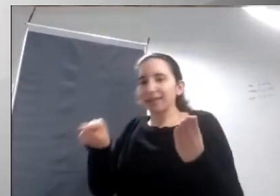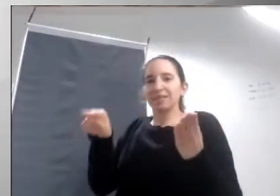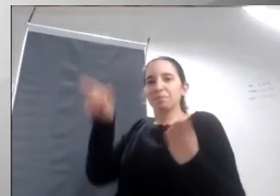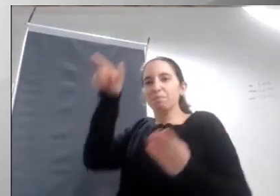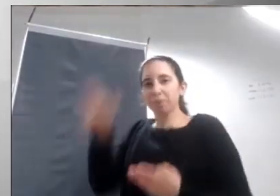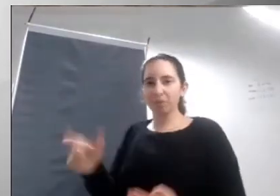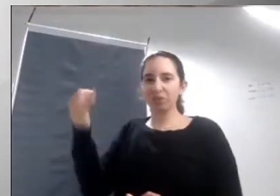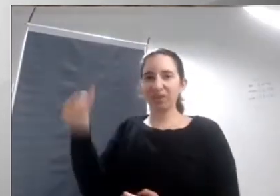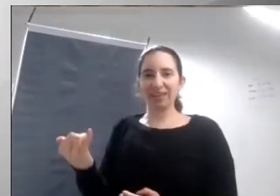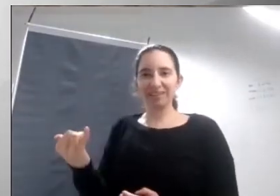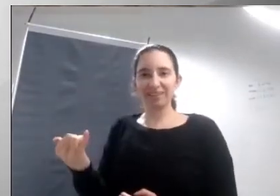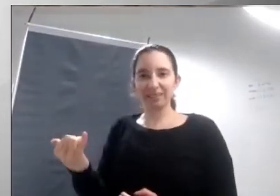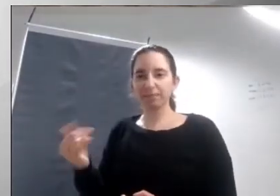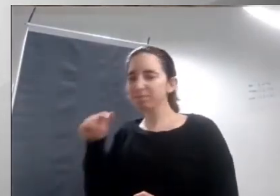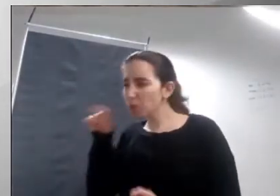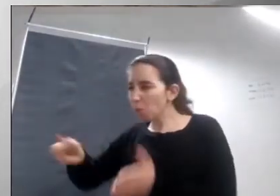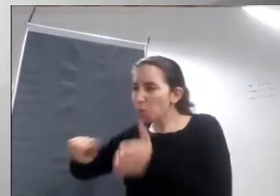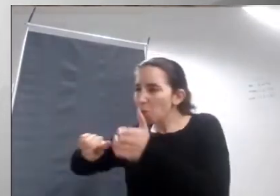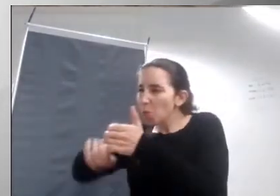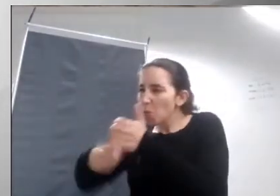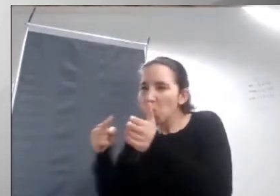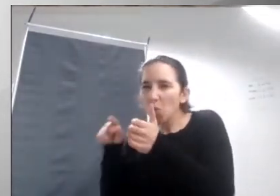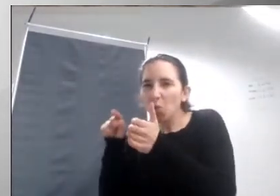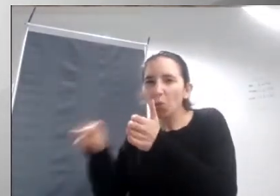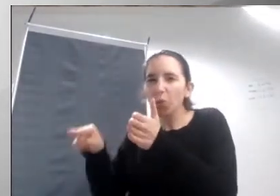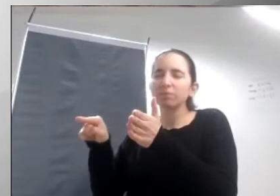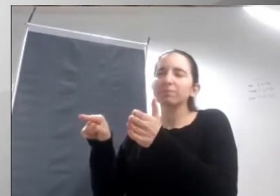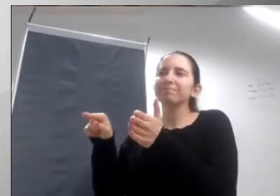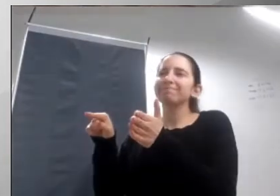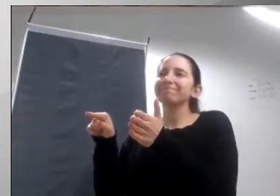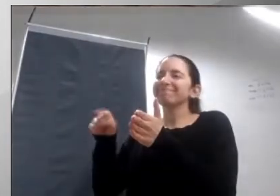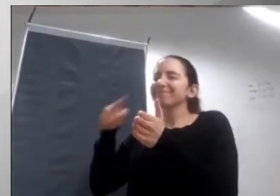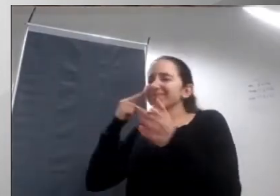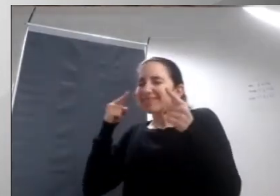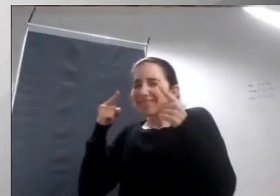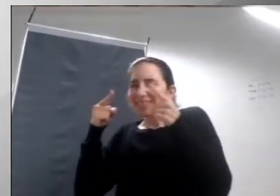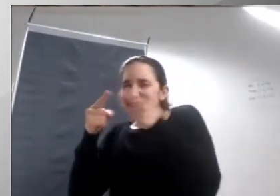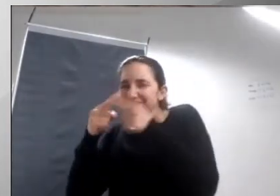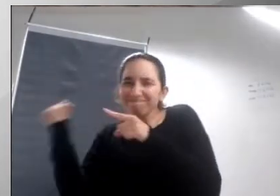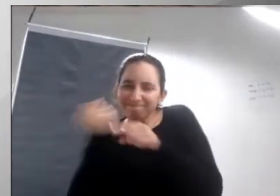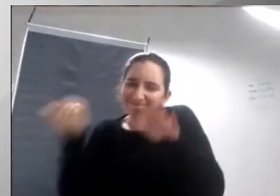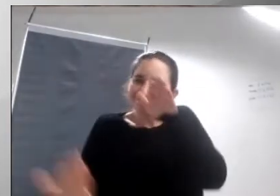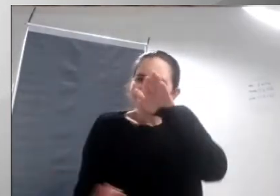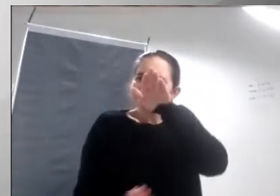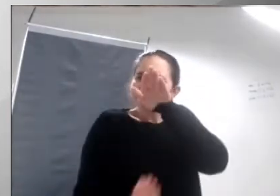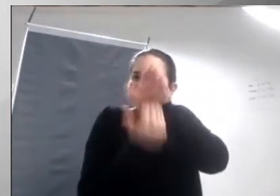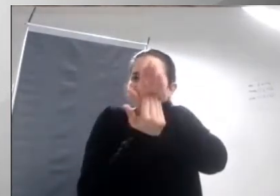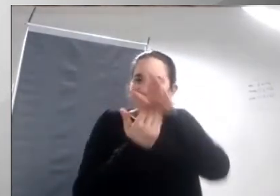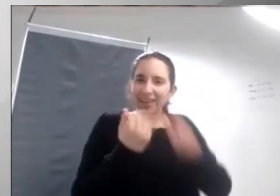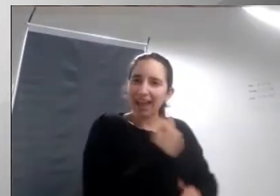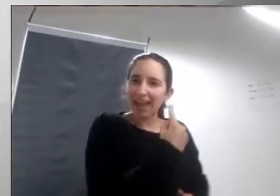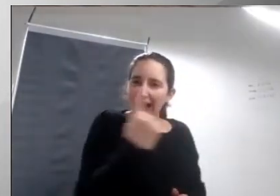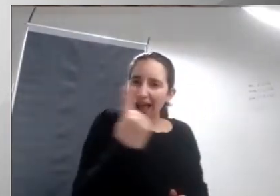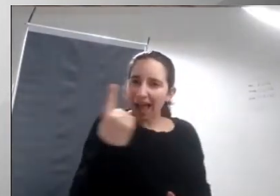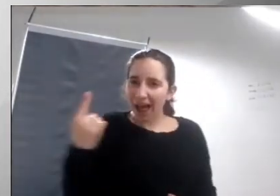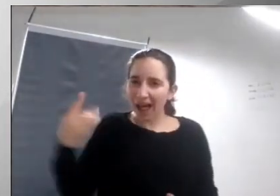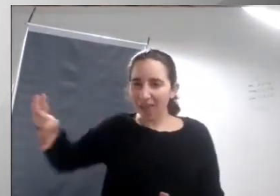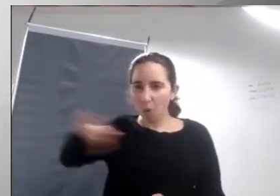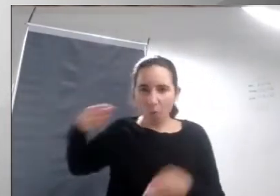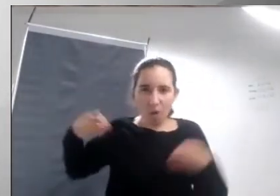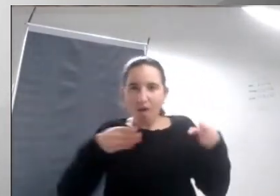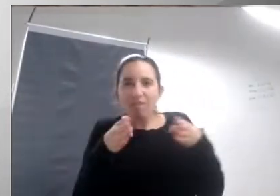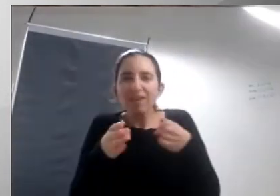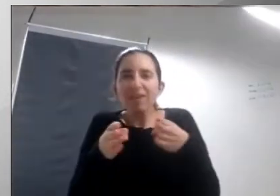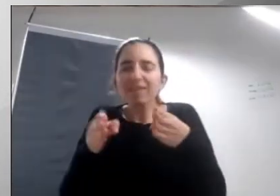parece fundamental tener en cuenta que nosotros vivimos para encontrarnos con